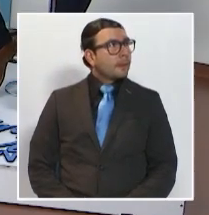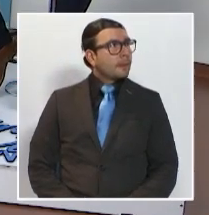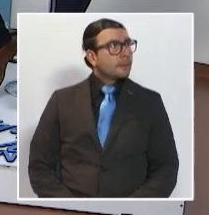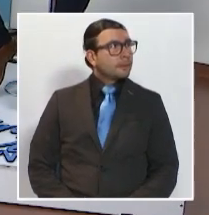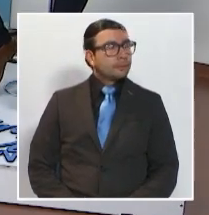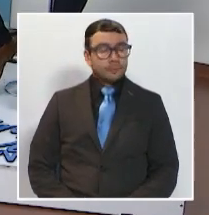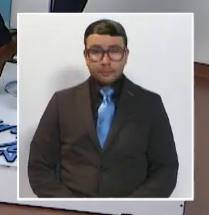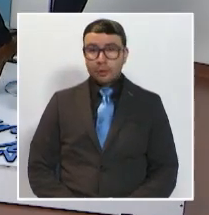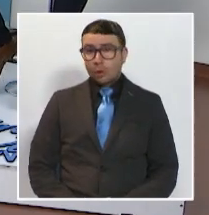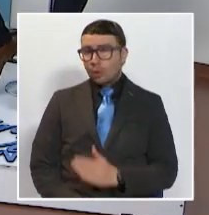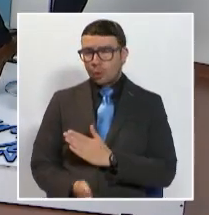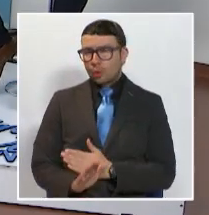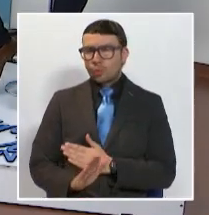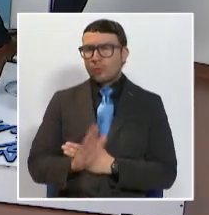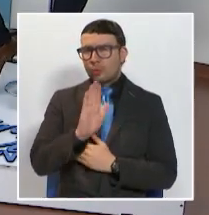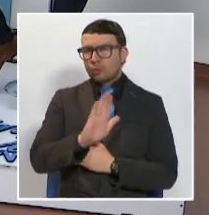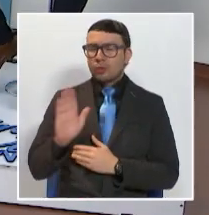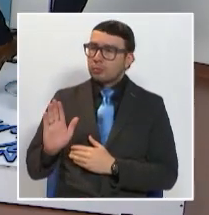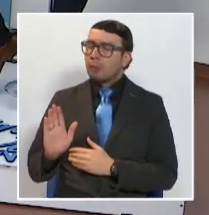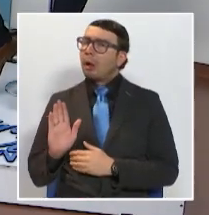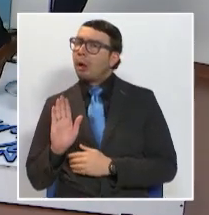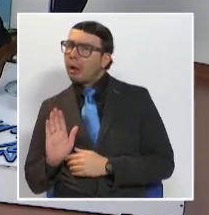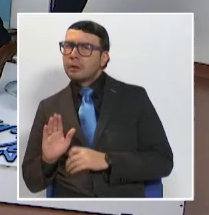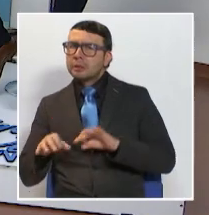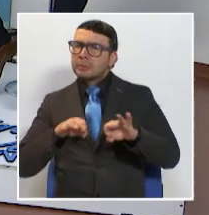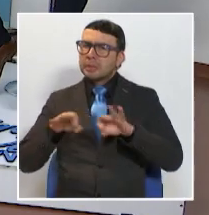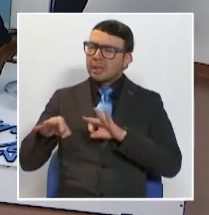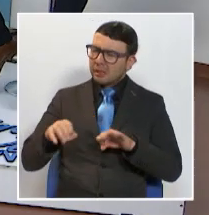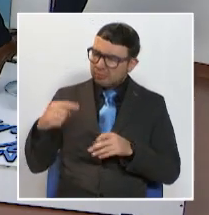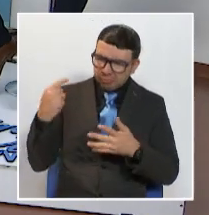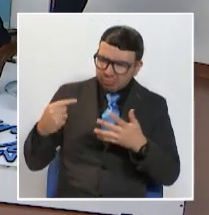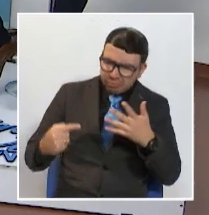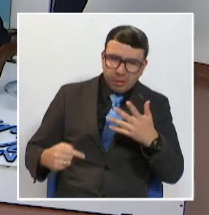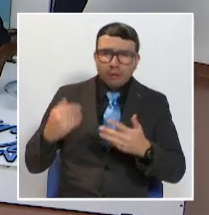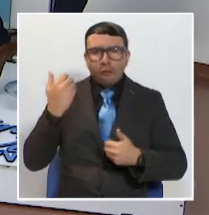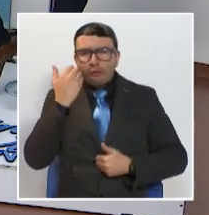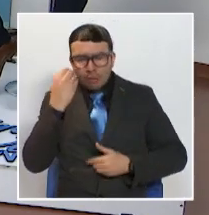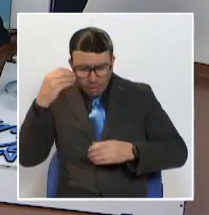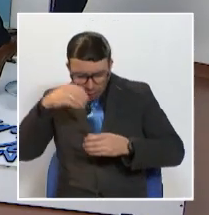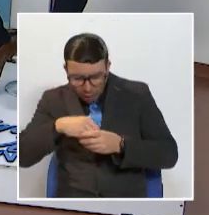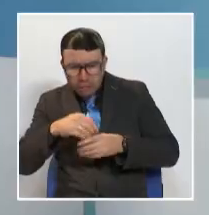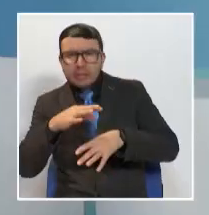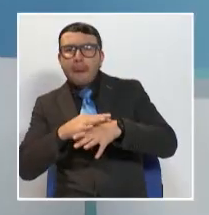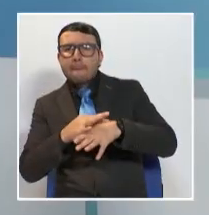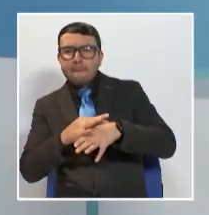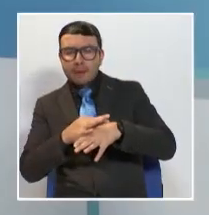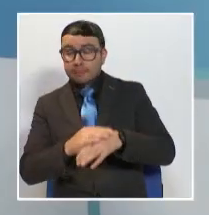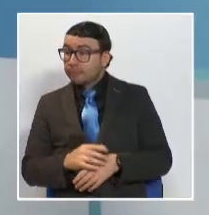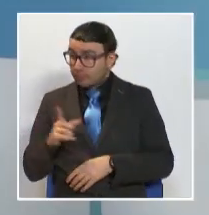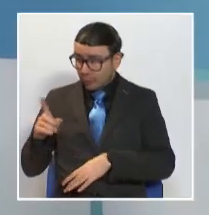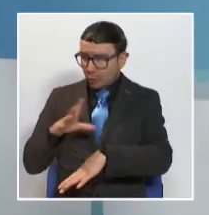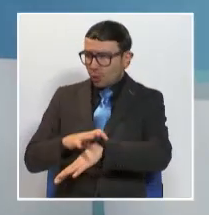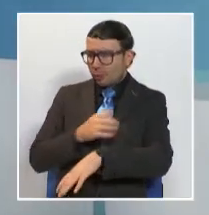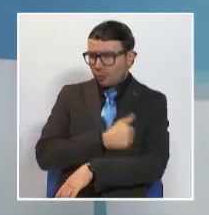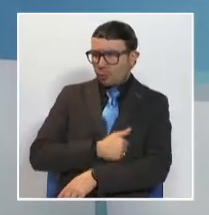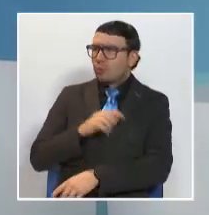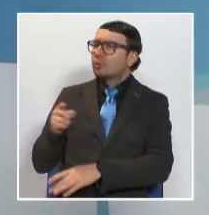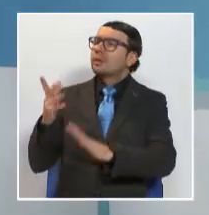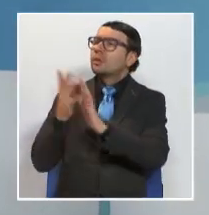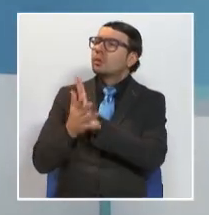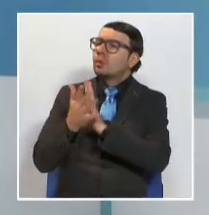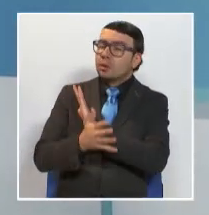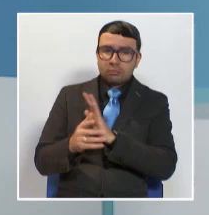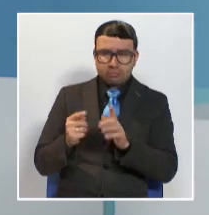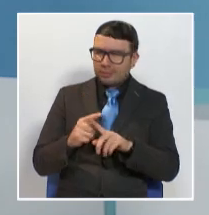Bueno, continuamos con ustedes para explicarles qué tipos de lesiones se presentan en la piel. Doctor, contémosle un poco a la gente cuál